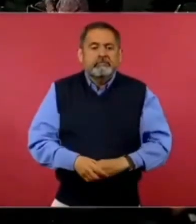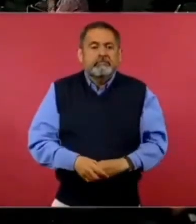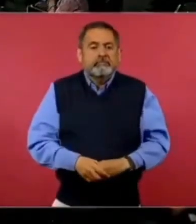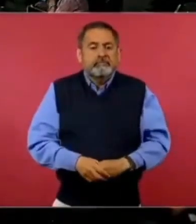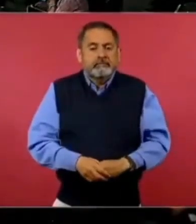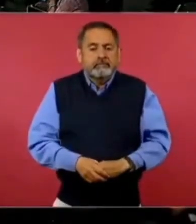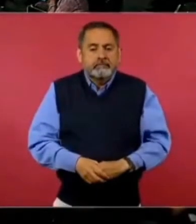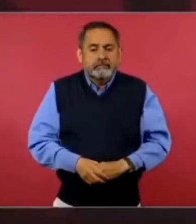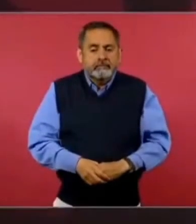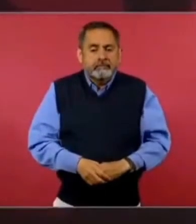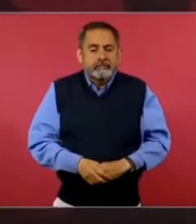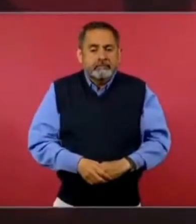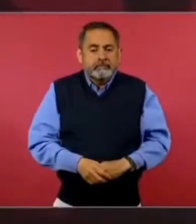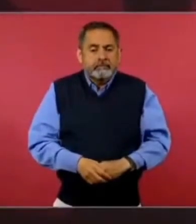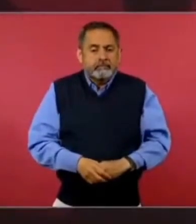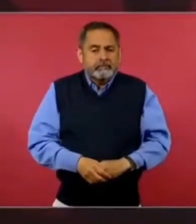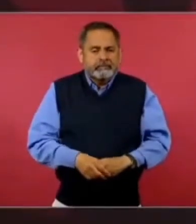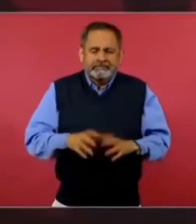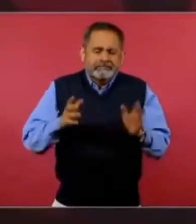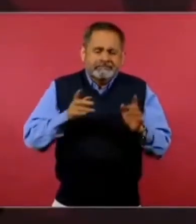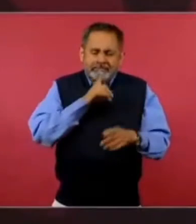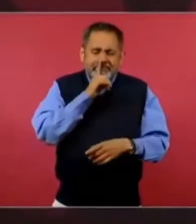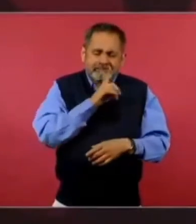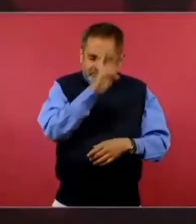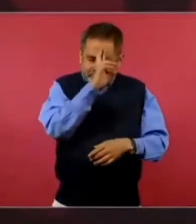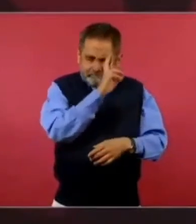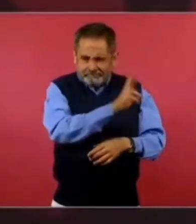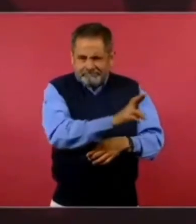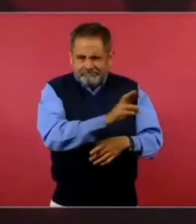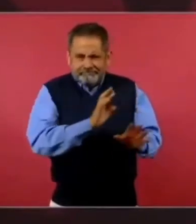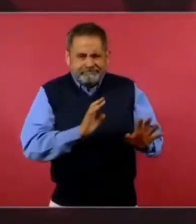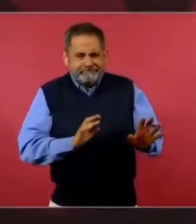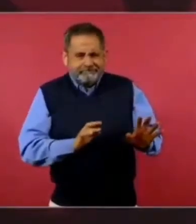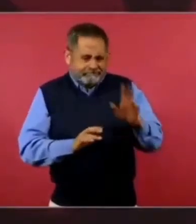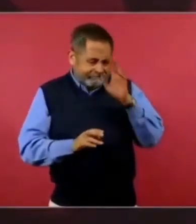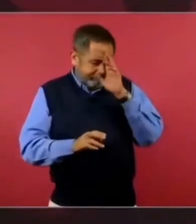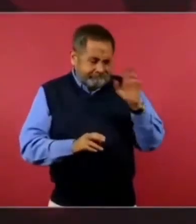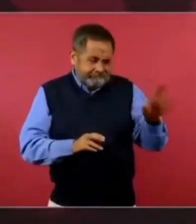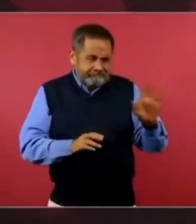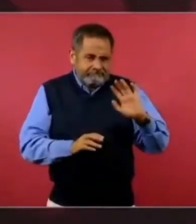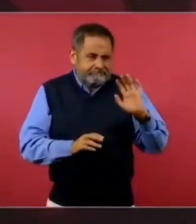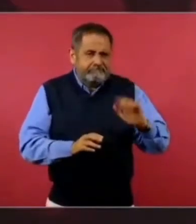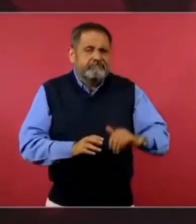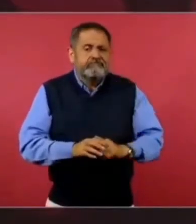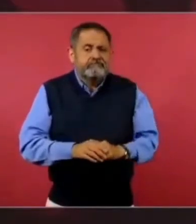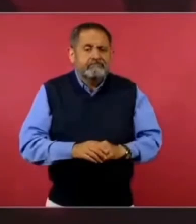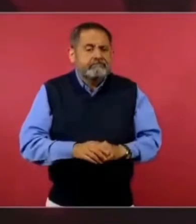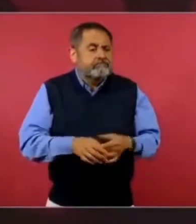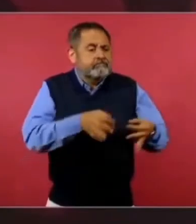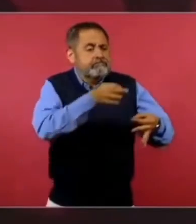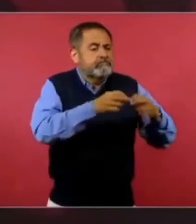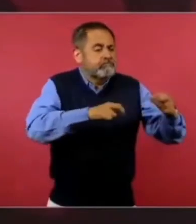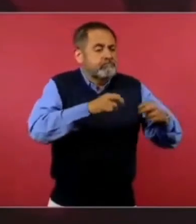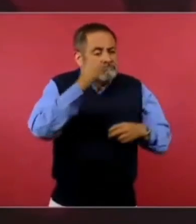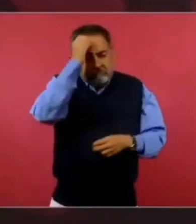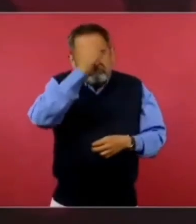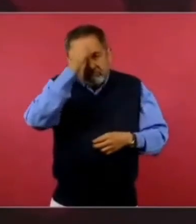Pues de respeto, ¿no?, a lo que opinan los